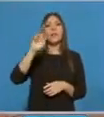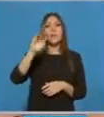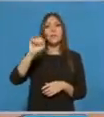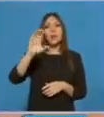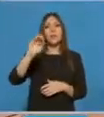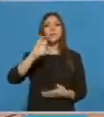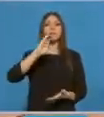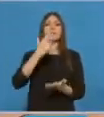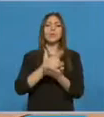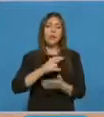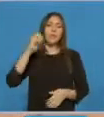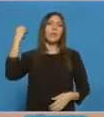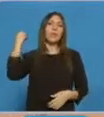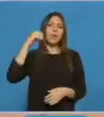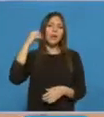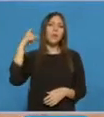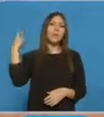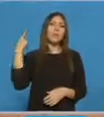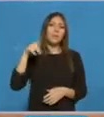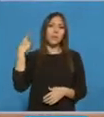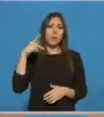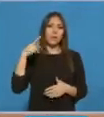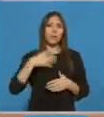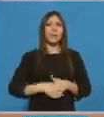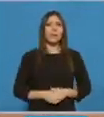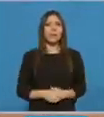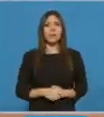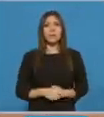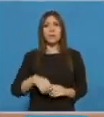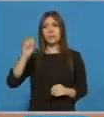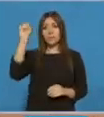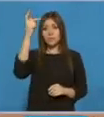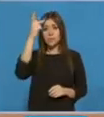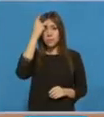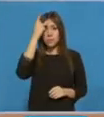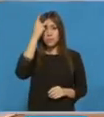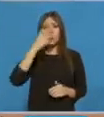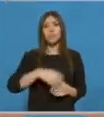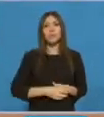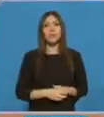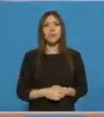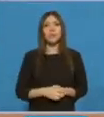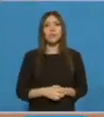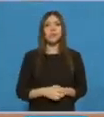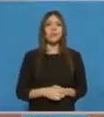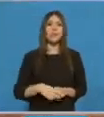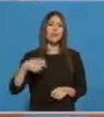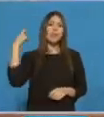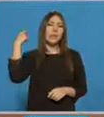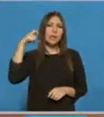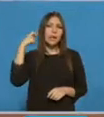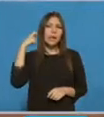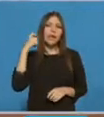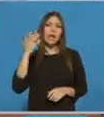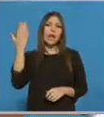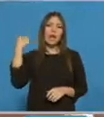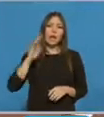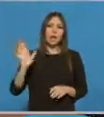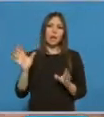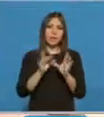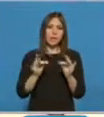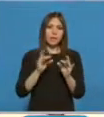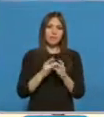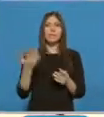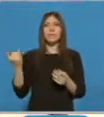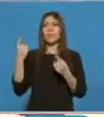Chiapas mismo, Oaxaca, Puebla, San Luis Potosí, Querétaro, ya lo mencioné. Sí.